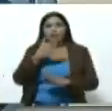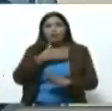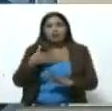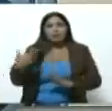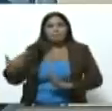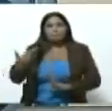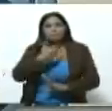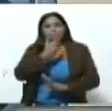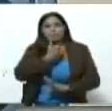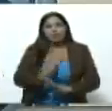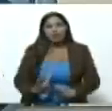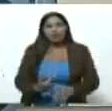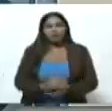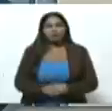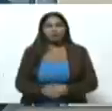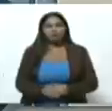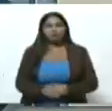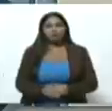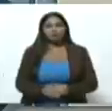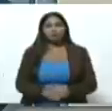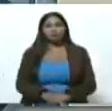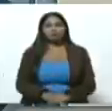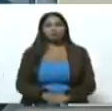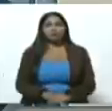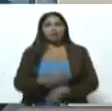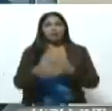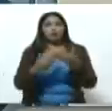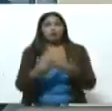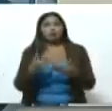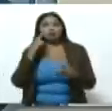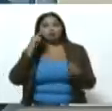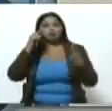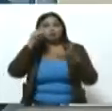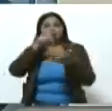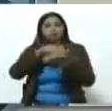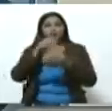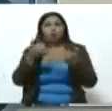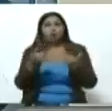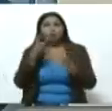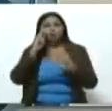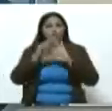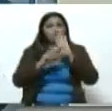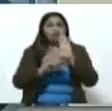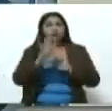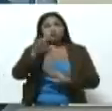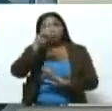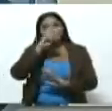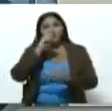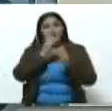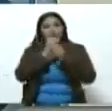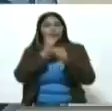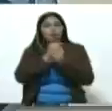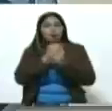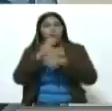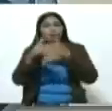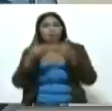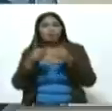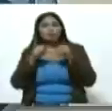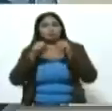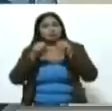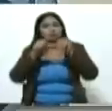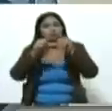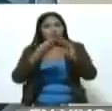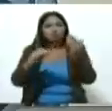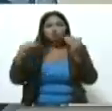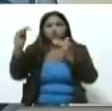de magnicidio. En tal sentido, pues, hemos llegado acá cumpliendo 5 años de gestión para mantener en